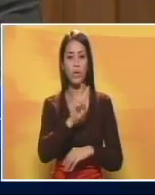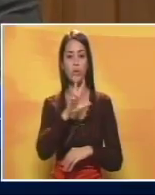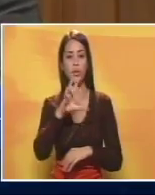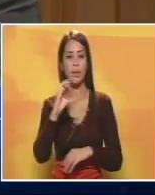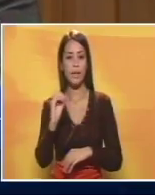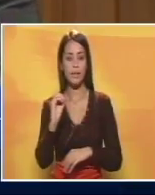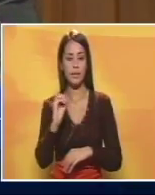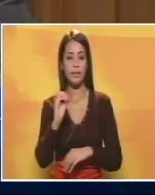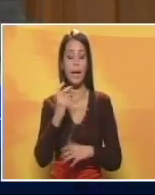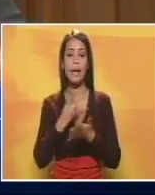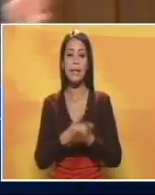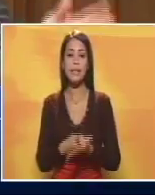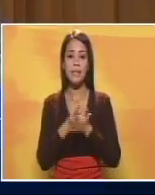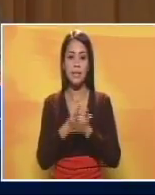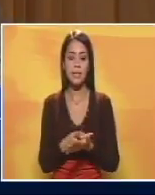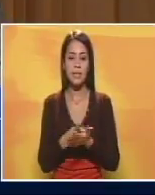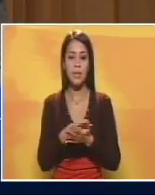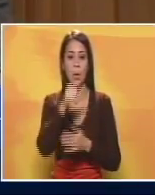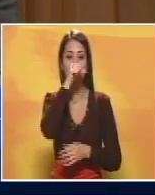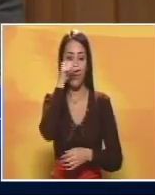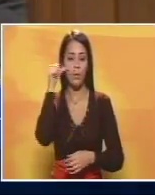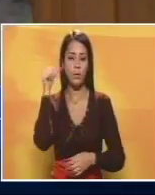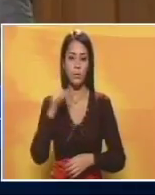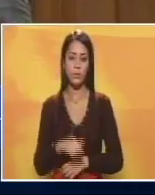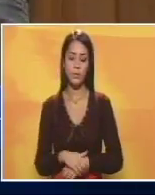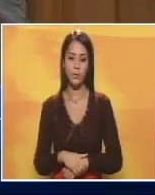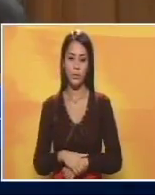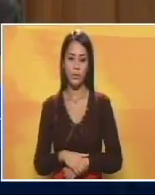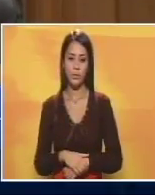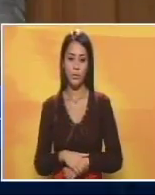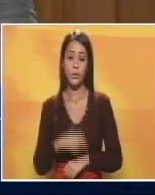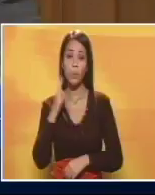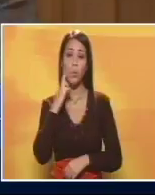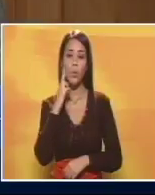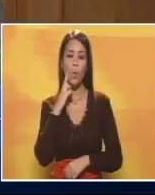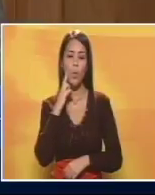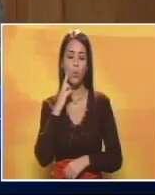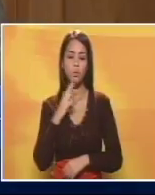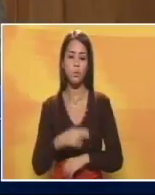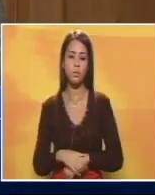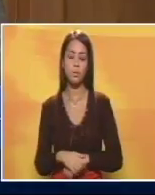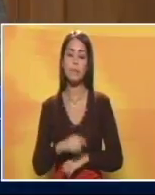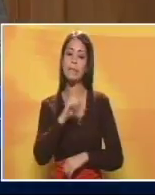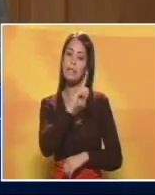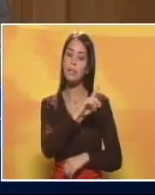92.230 kilogramos de marihuana y